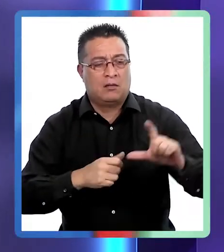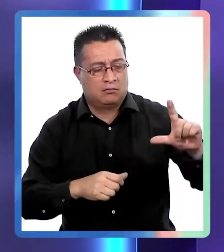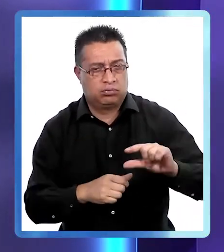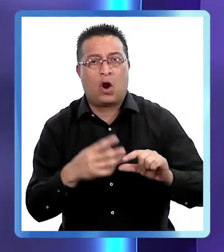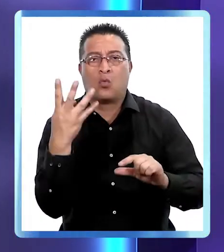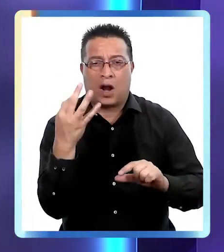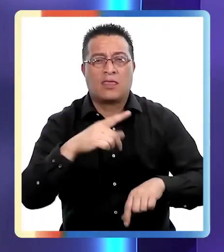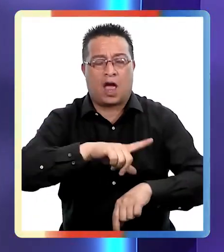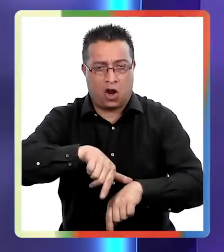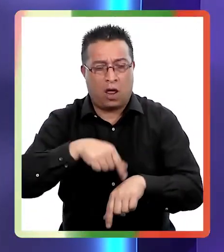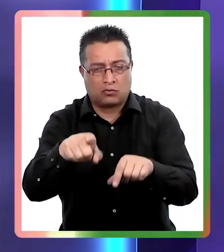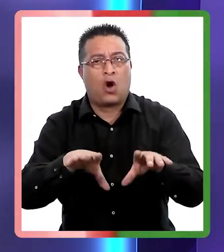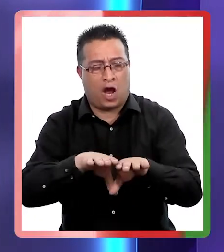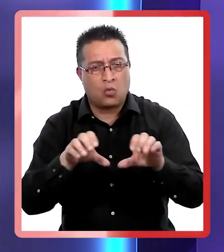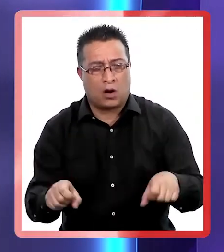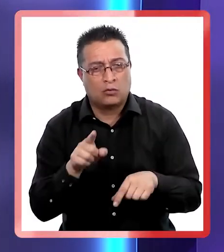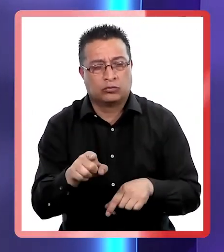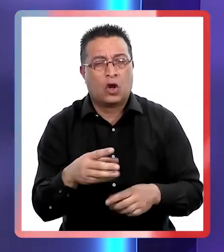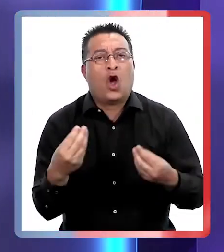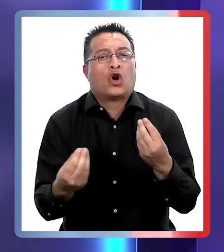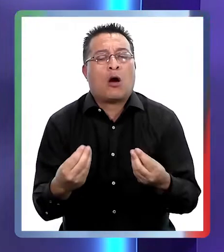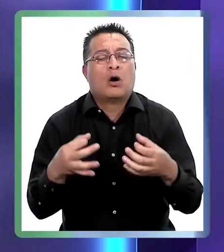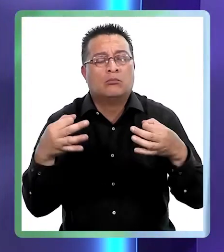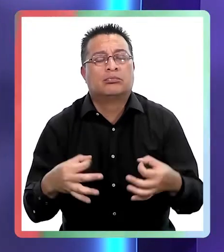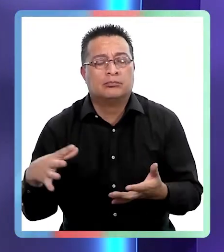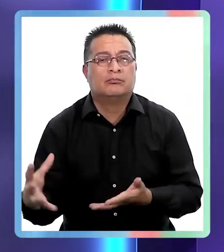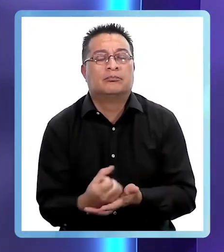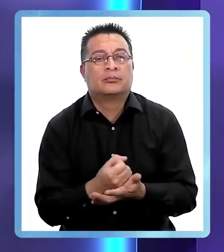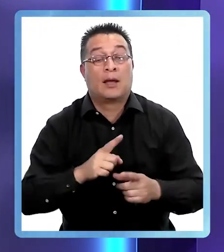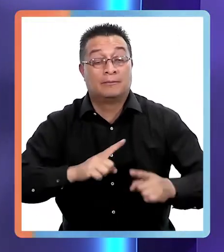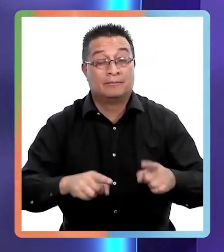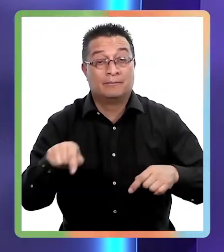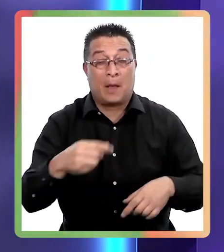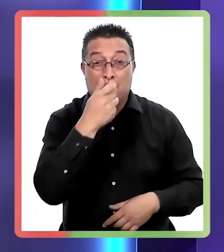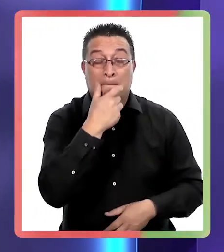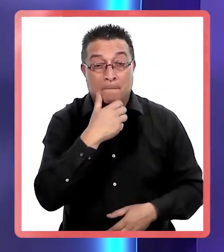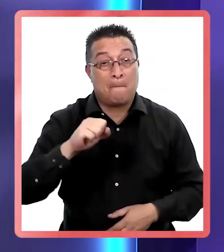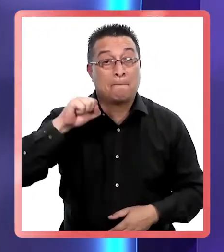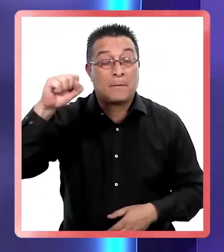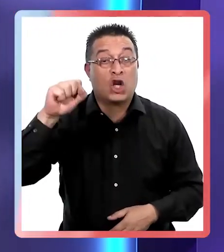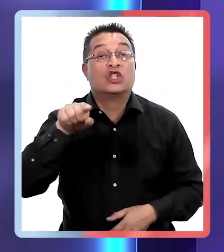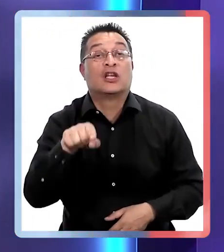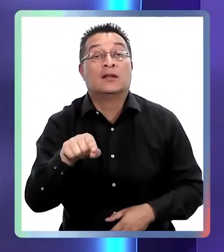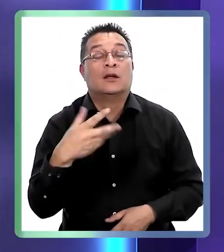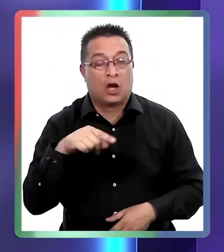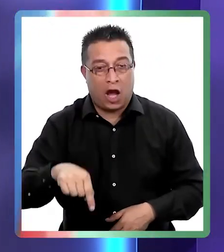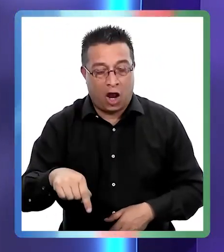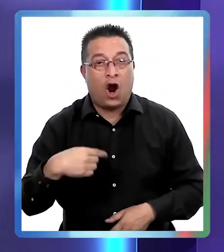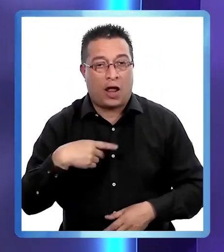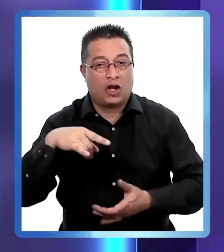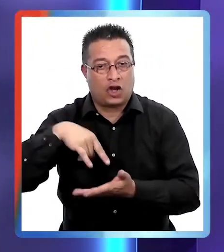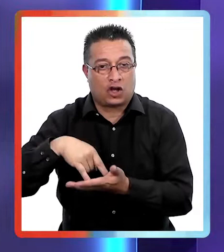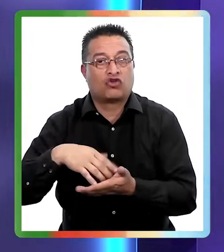40 horas semanales, ¿verdad? ¿Cómo se va a concretizar eso en la gestión del presidente Gabriel Boric? Ahora el Congreso es bastante variopinto,